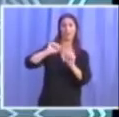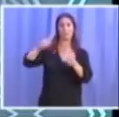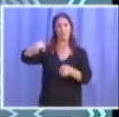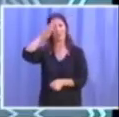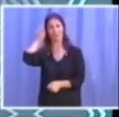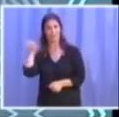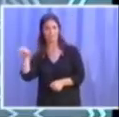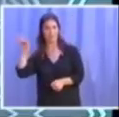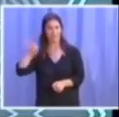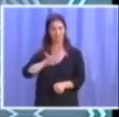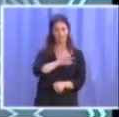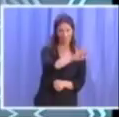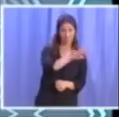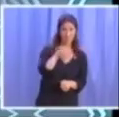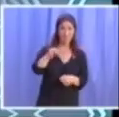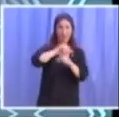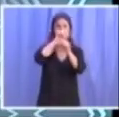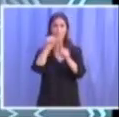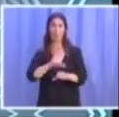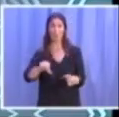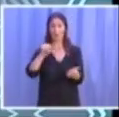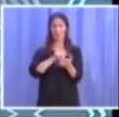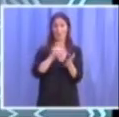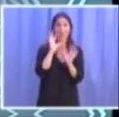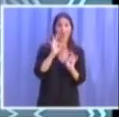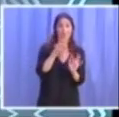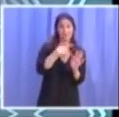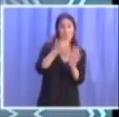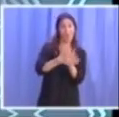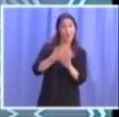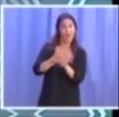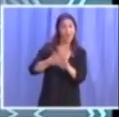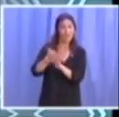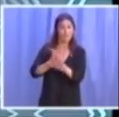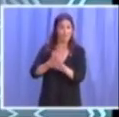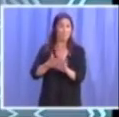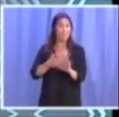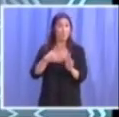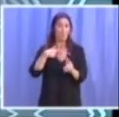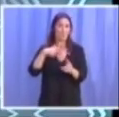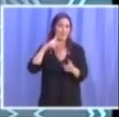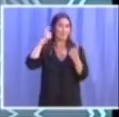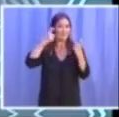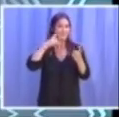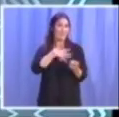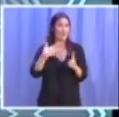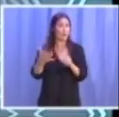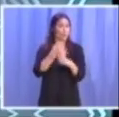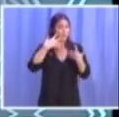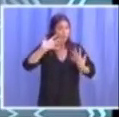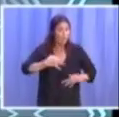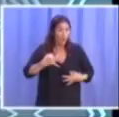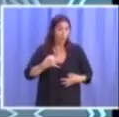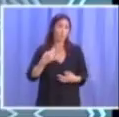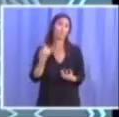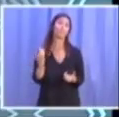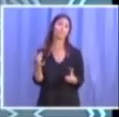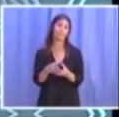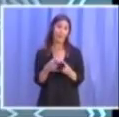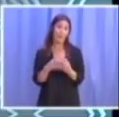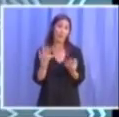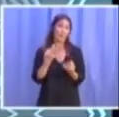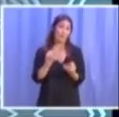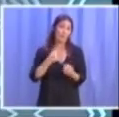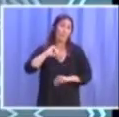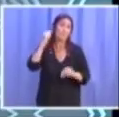Cambril. Para que ese modelo de ciudad del que acabamos de hablar se pueda hacer realidad, Granada necesita un